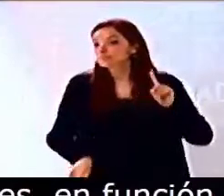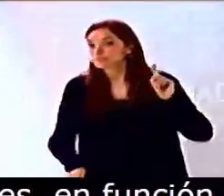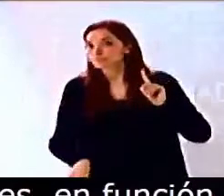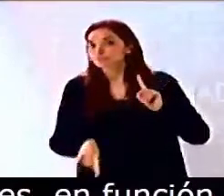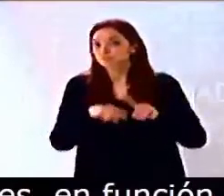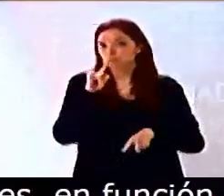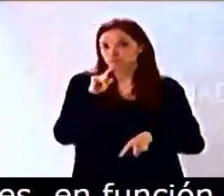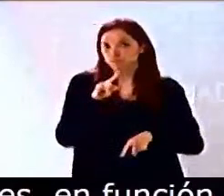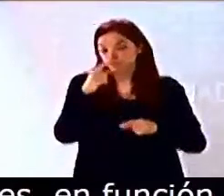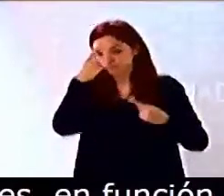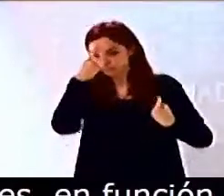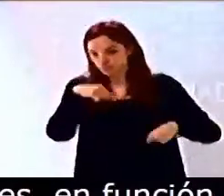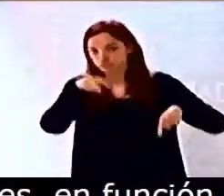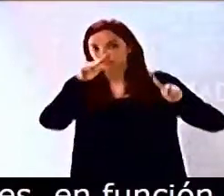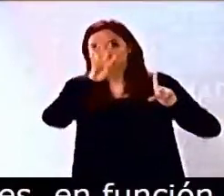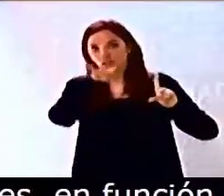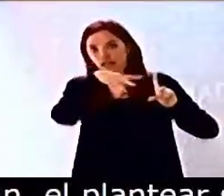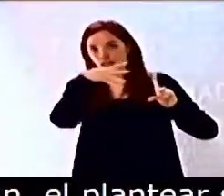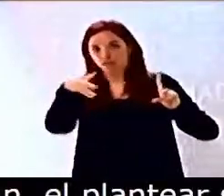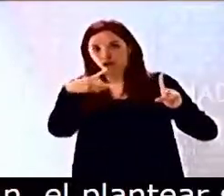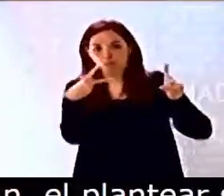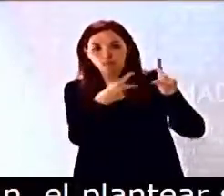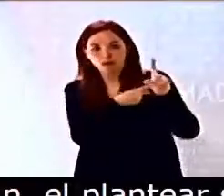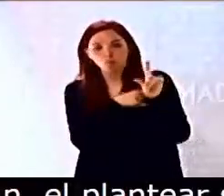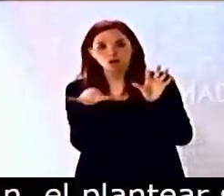su calendario de vacunación.